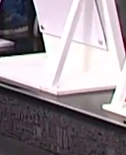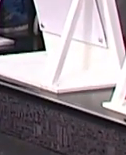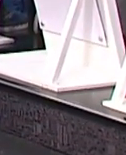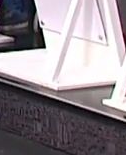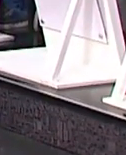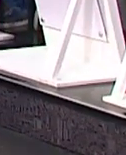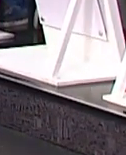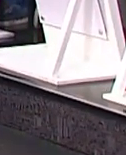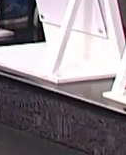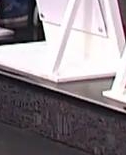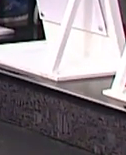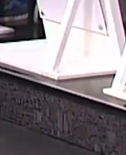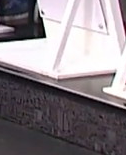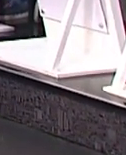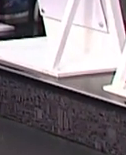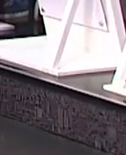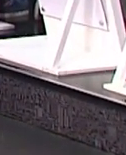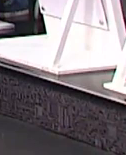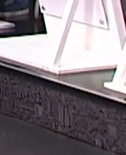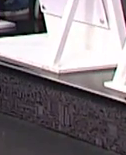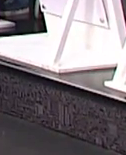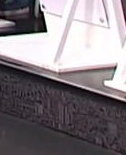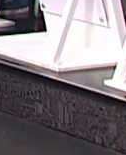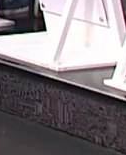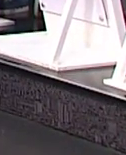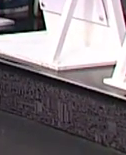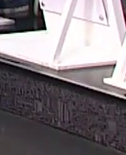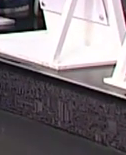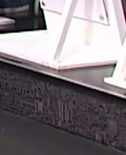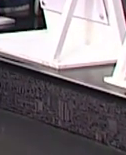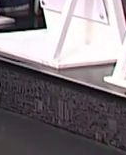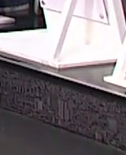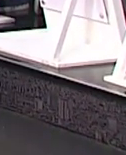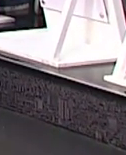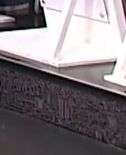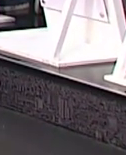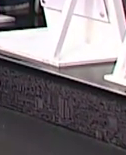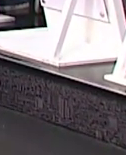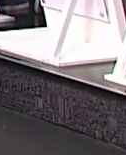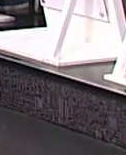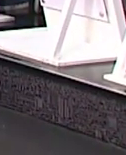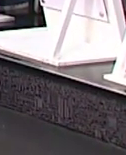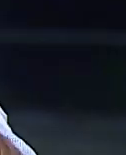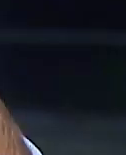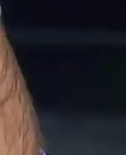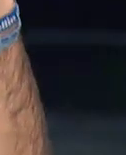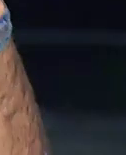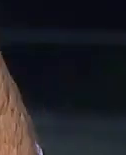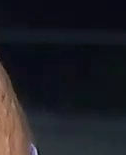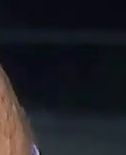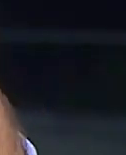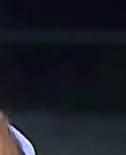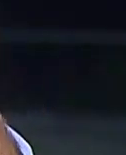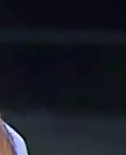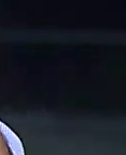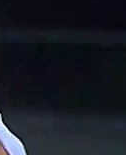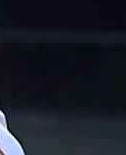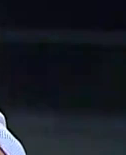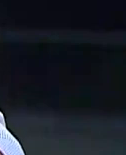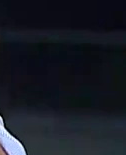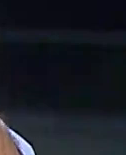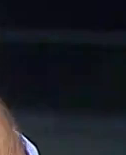inversión nueva que llega a la ciudad generar empleo? Arranca esta ronda Santiago Gómez. Dos cosas puntuales.